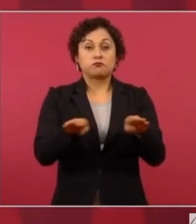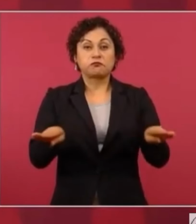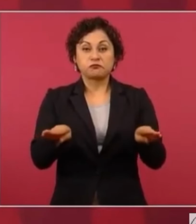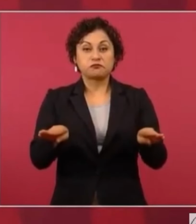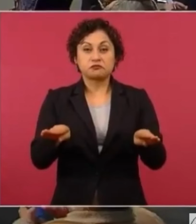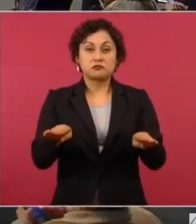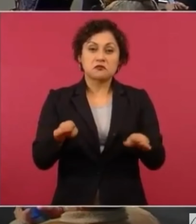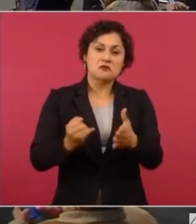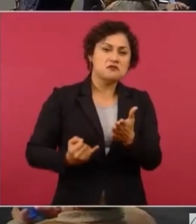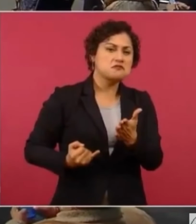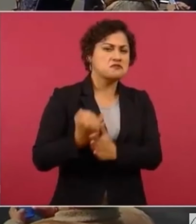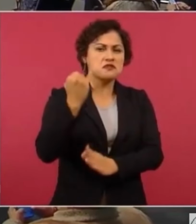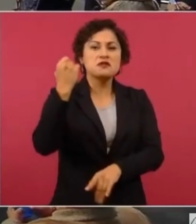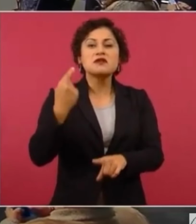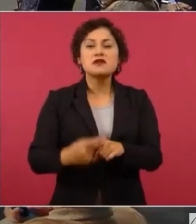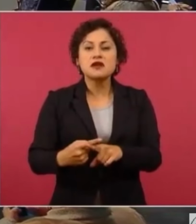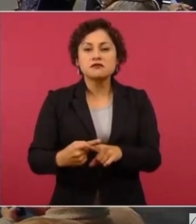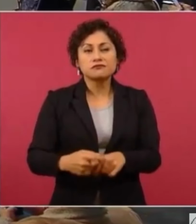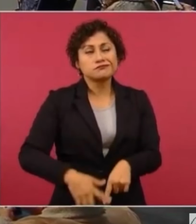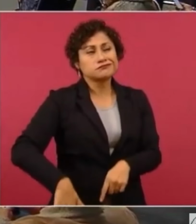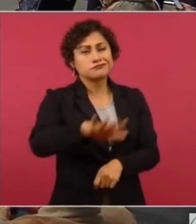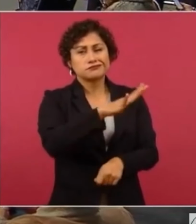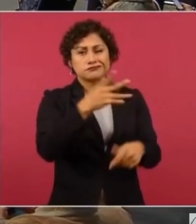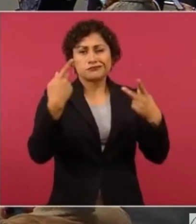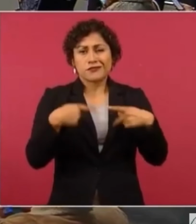Cada quien va